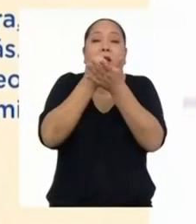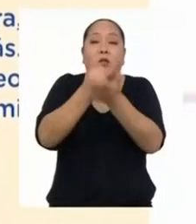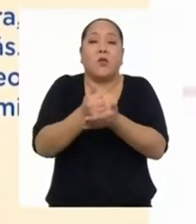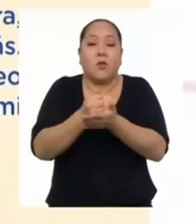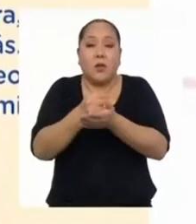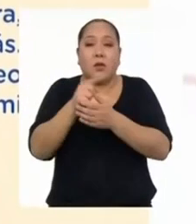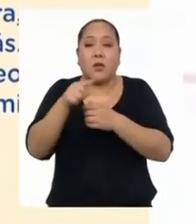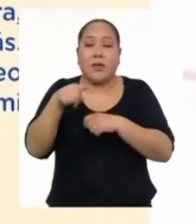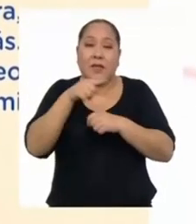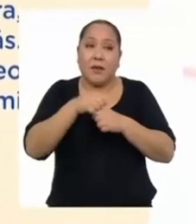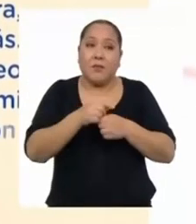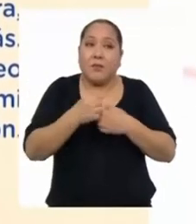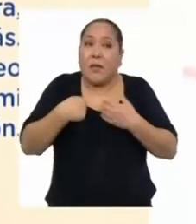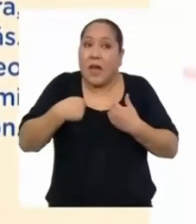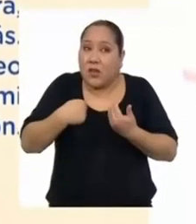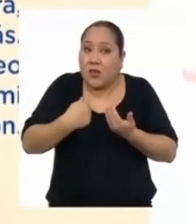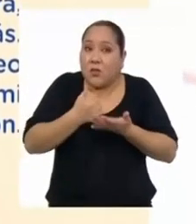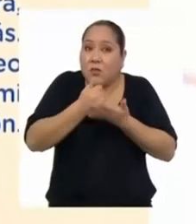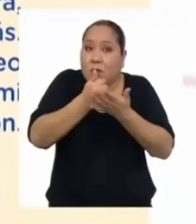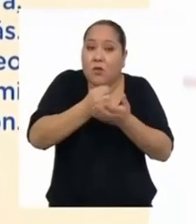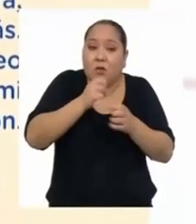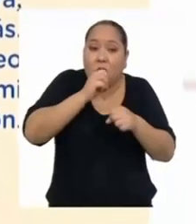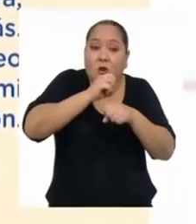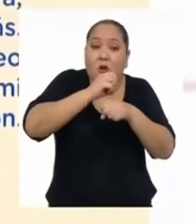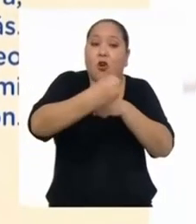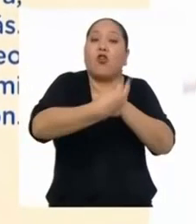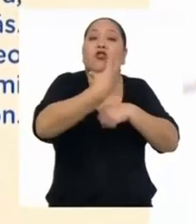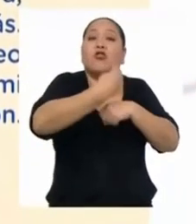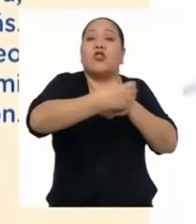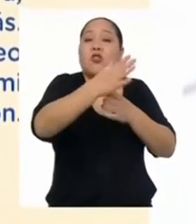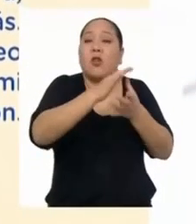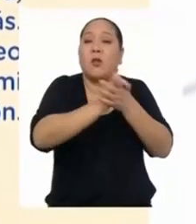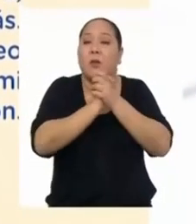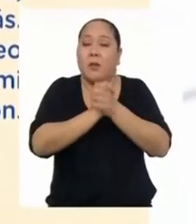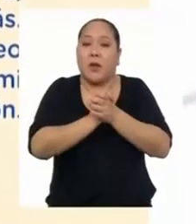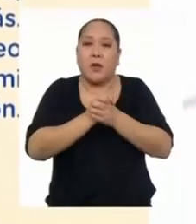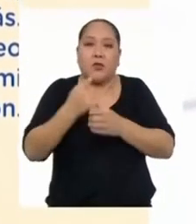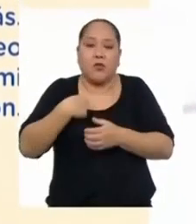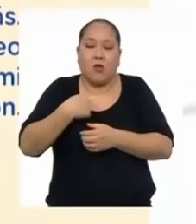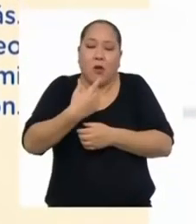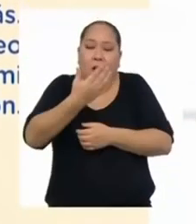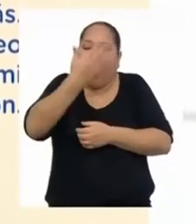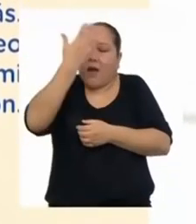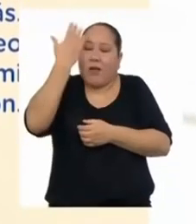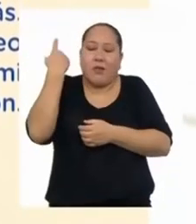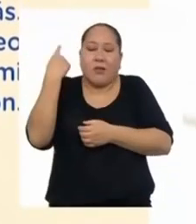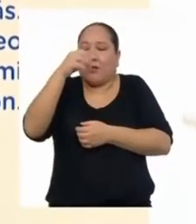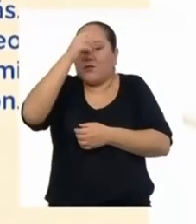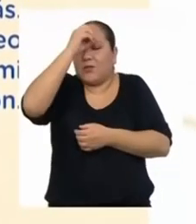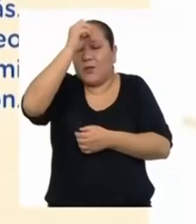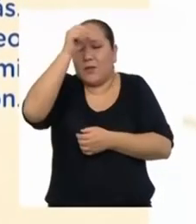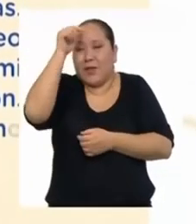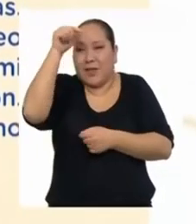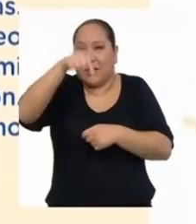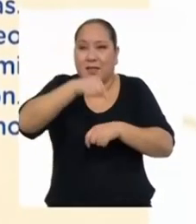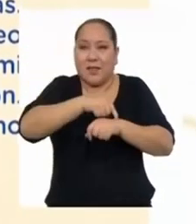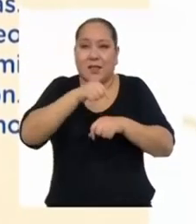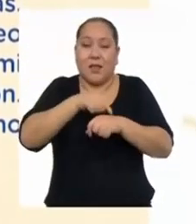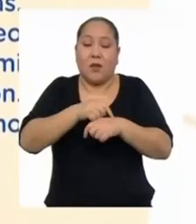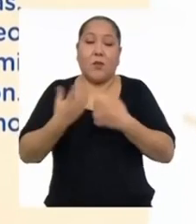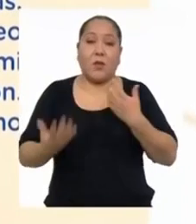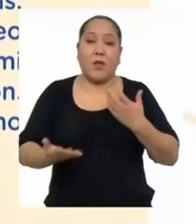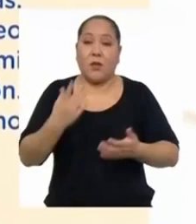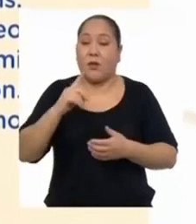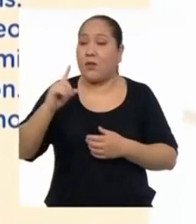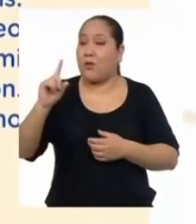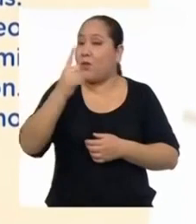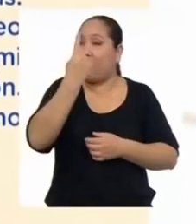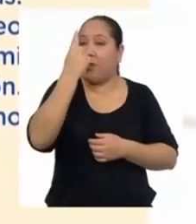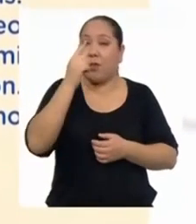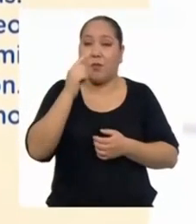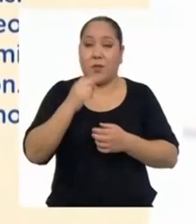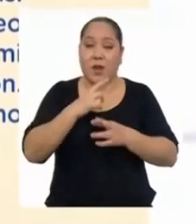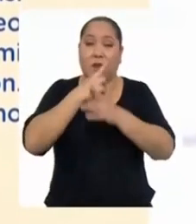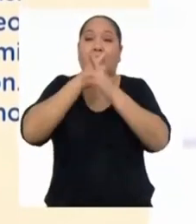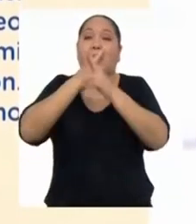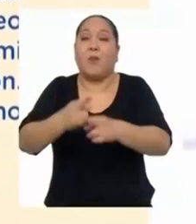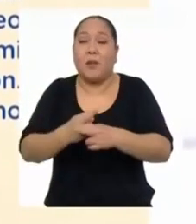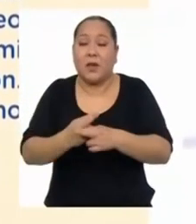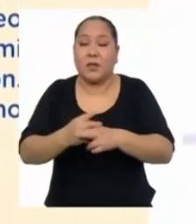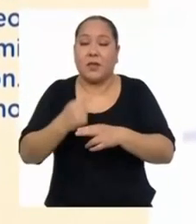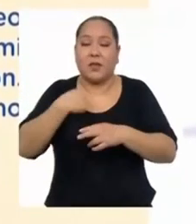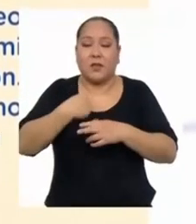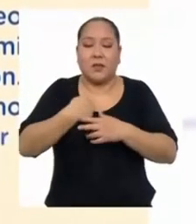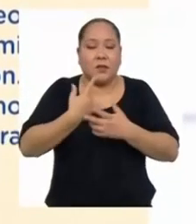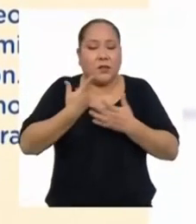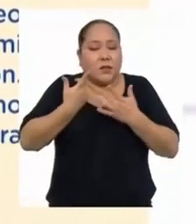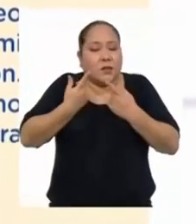pude enfrentar esta situación. Aunque no lo sabía, en ese momento, y a pesar de que no fue mi primera reacción, tuve que ser